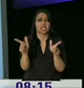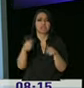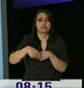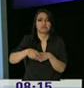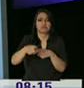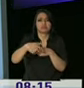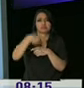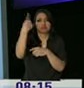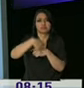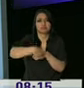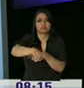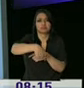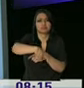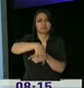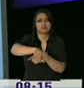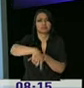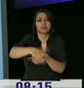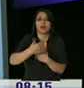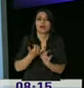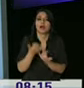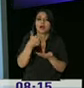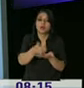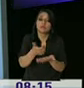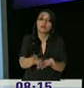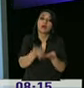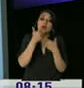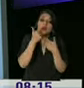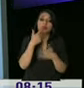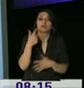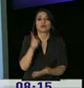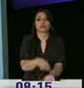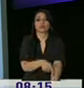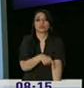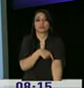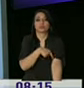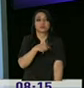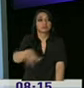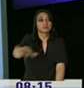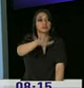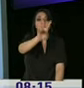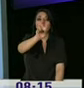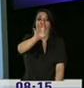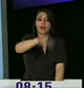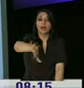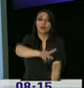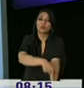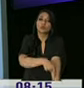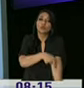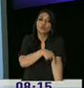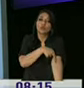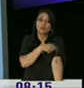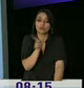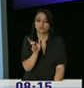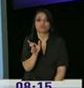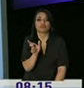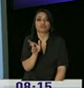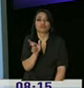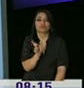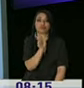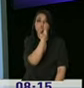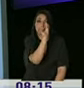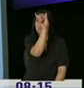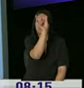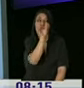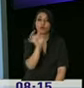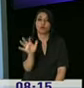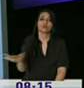a ayudar, y mucho. Acostumbrémonos, vecinos, sobre todo los que vivimos en los valles, acostumbramos a tener el TAC, y los que están afuera también,